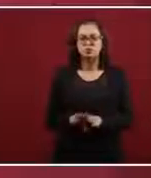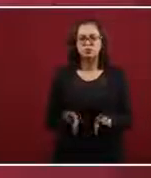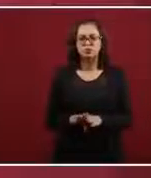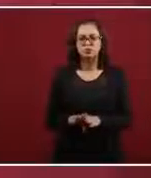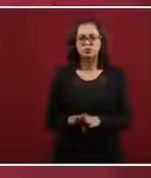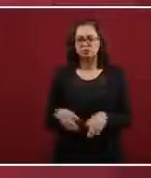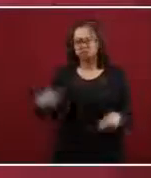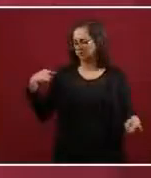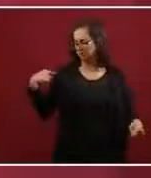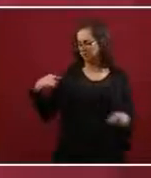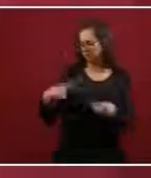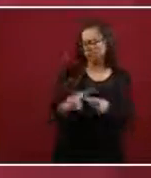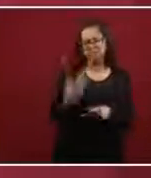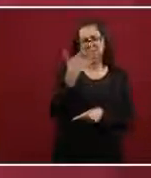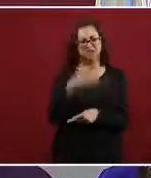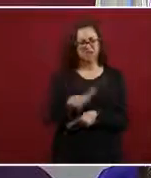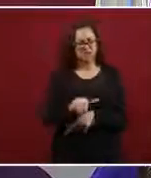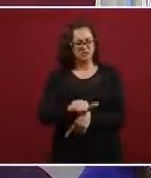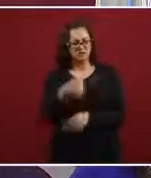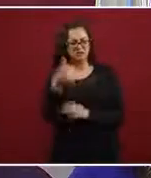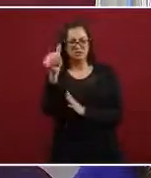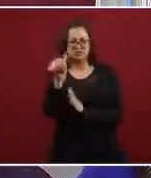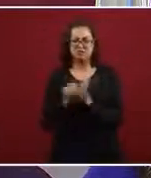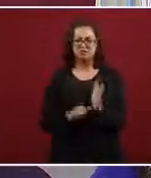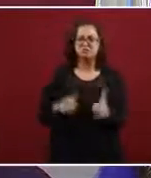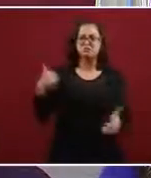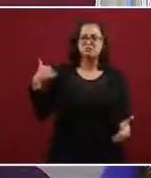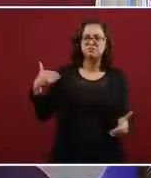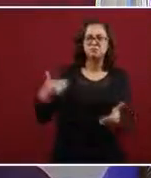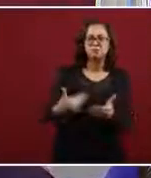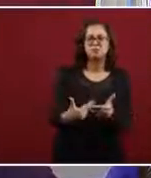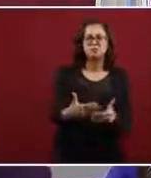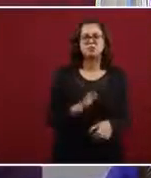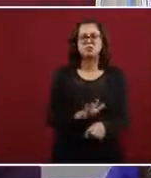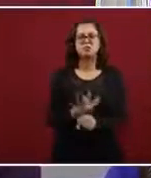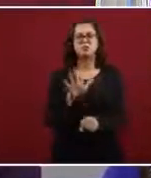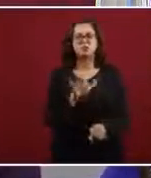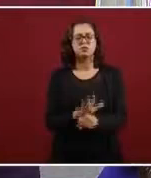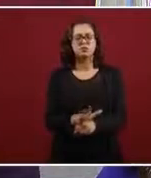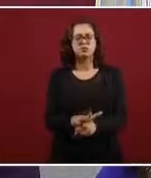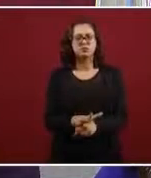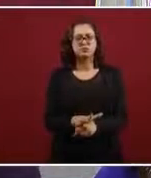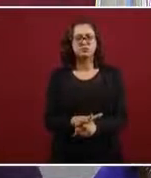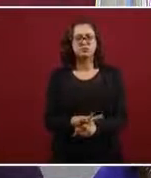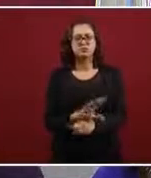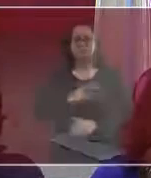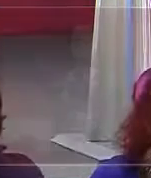en estos 10, 11 meses, en que ya es delito grave